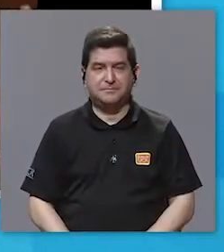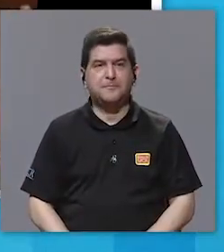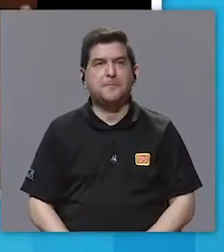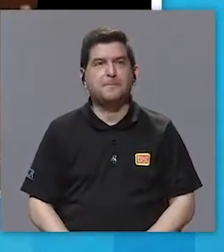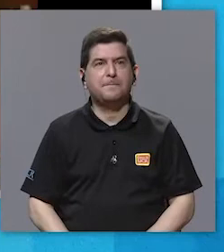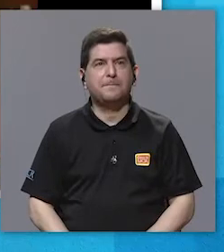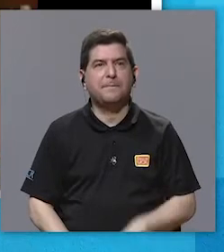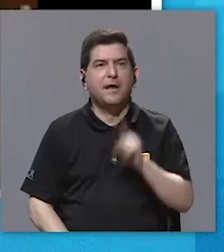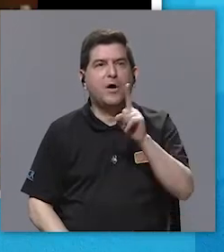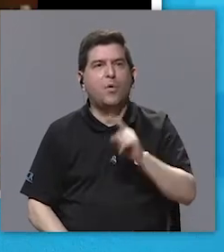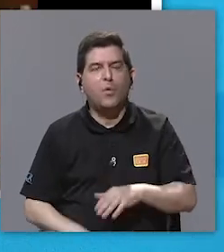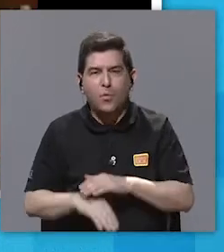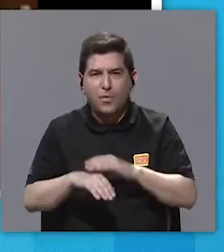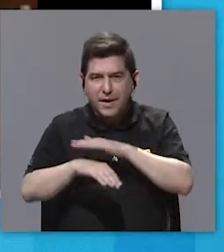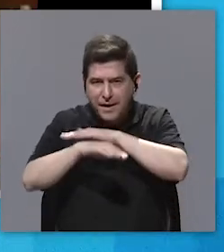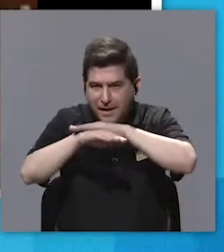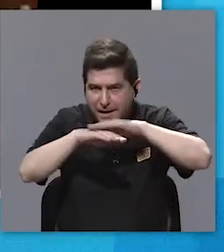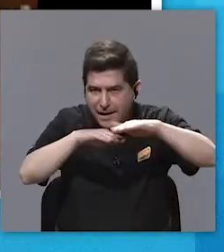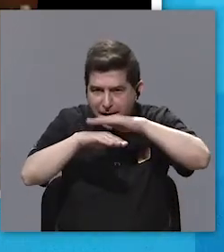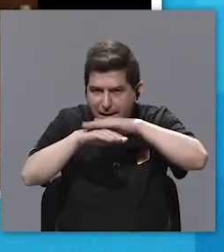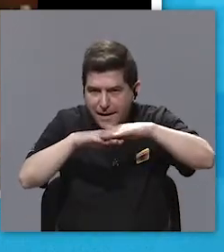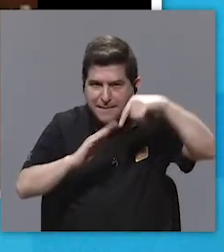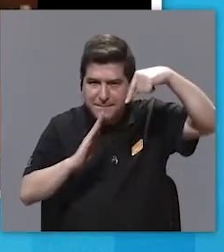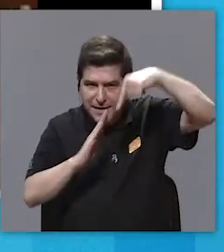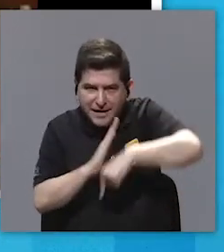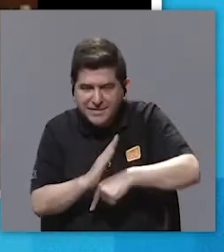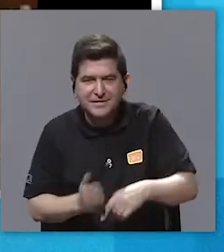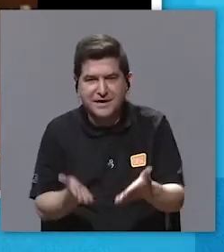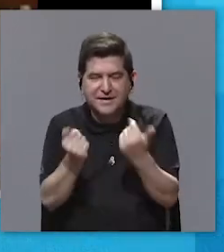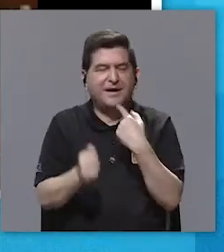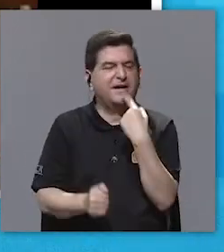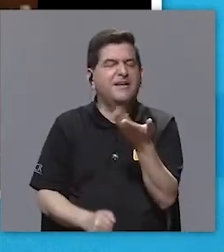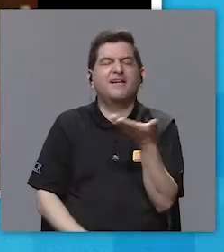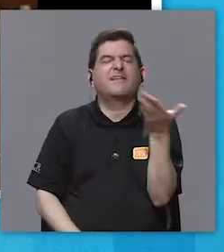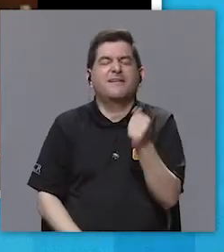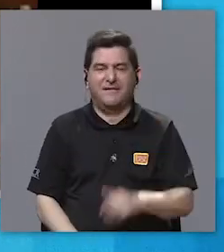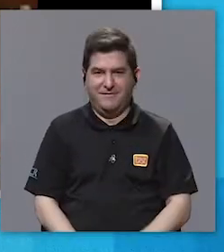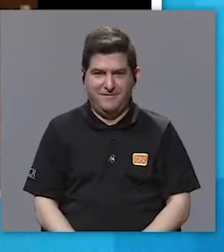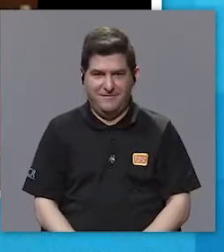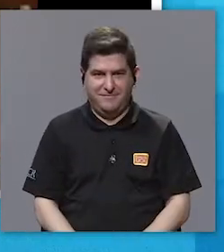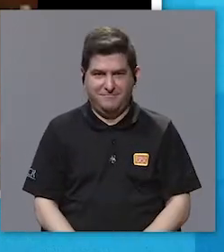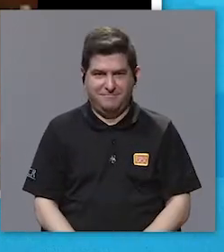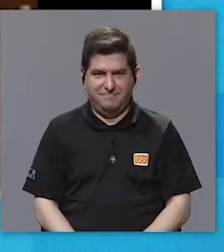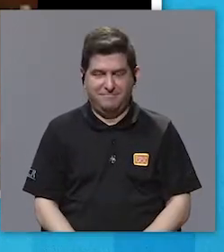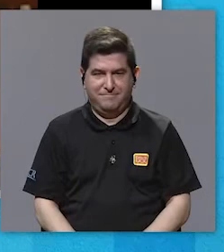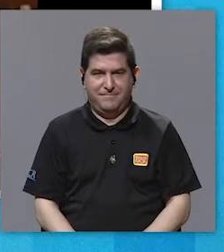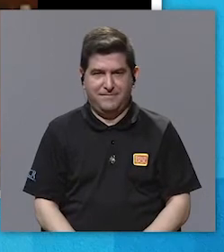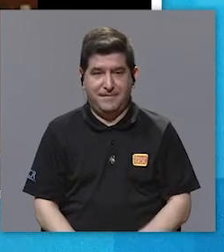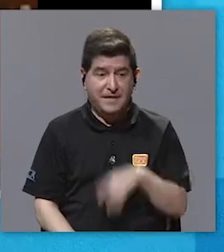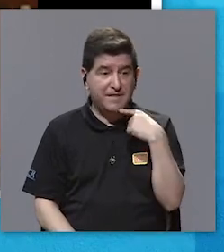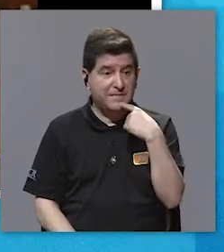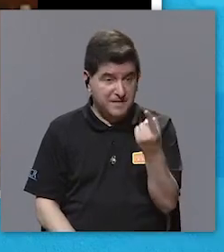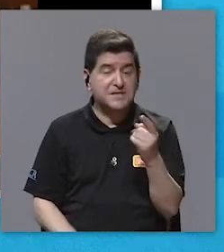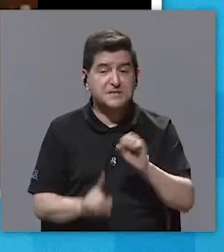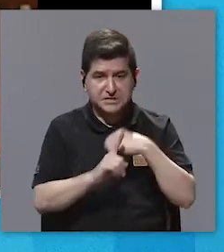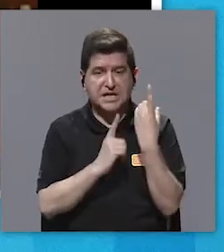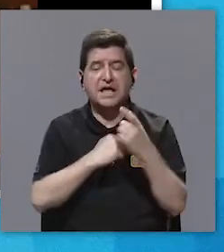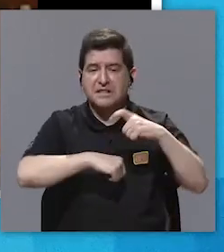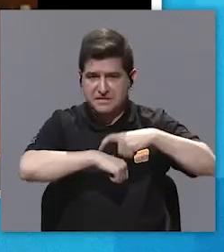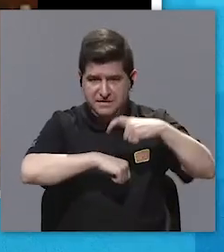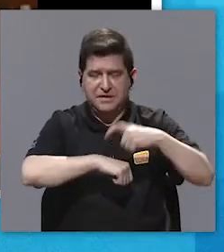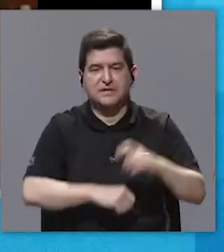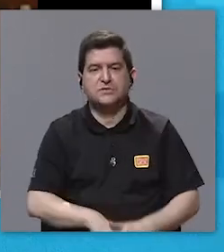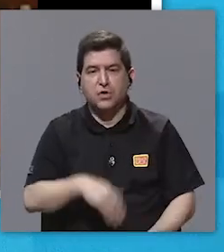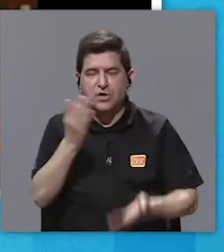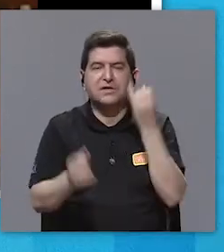una capa todavía más hacia adentro de que lo que quieren decir que lo que dice un poco de la sociedad del momento y